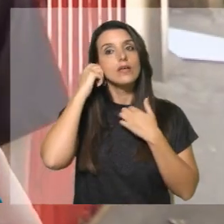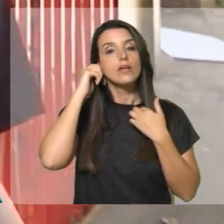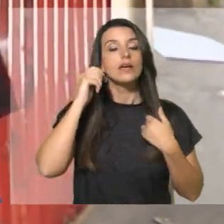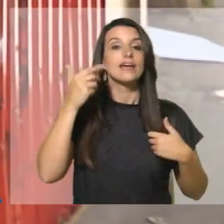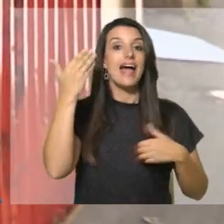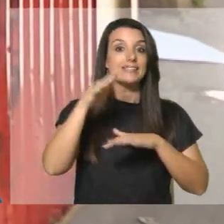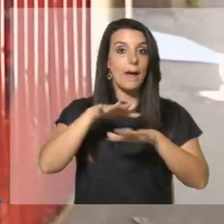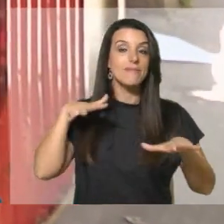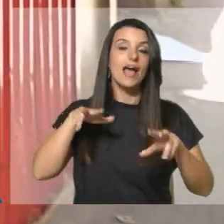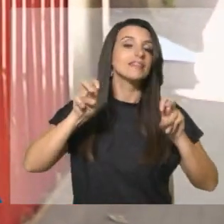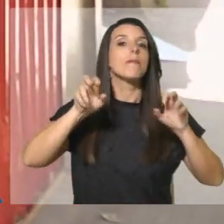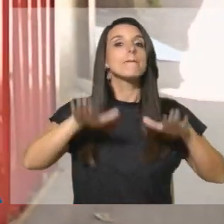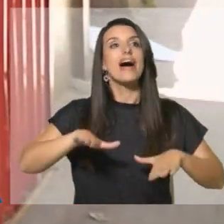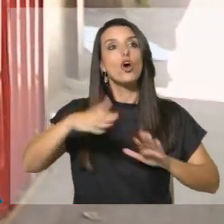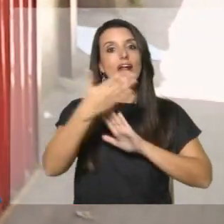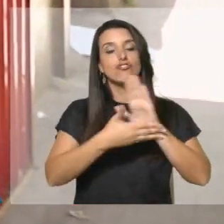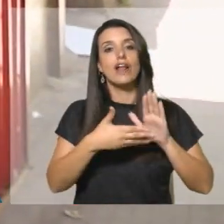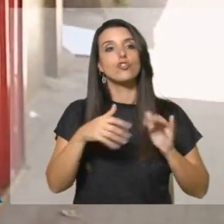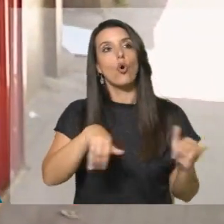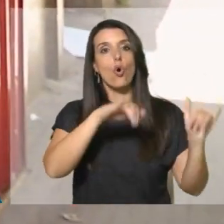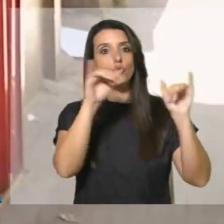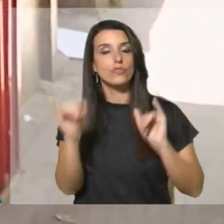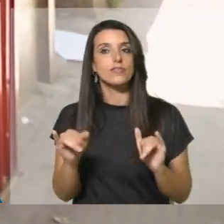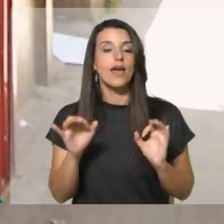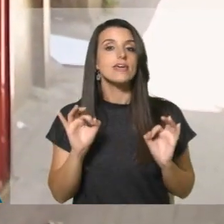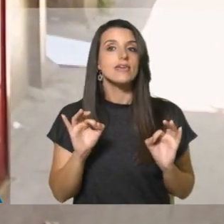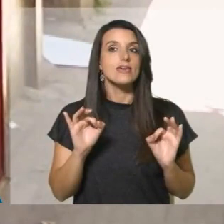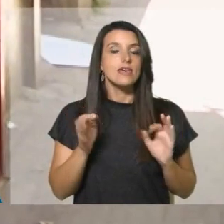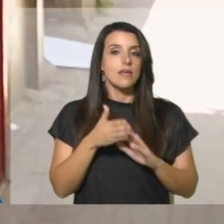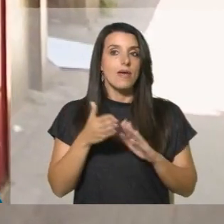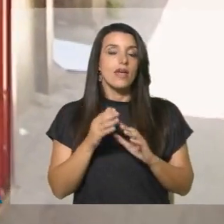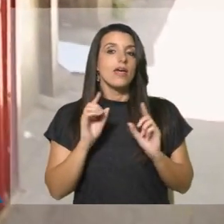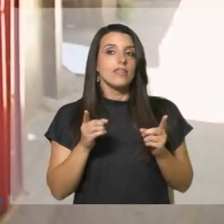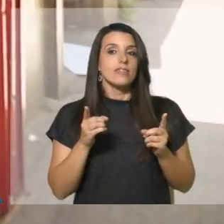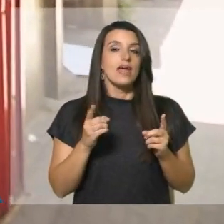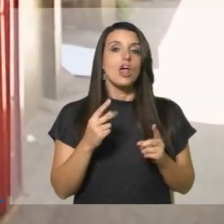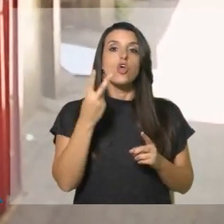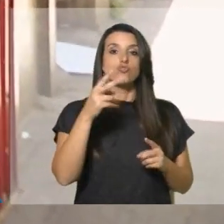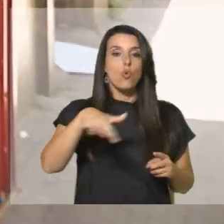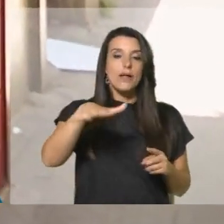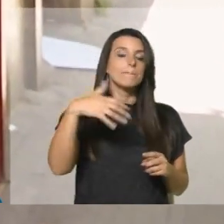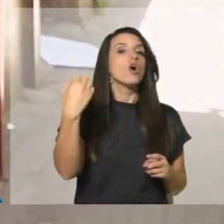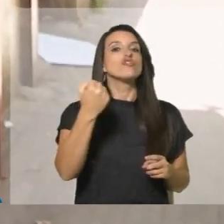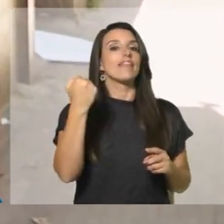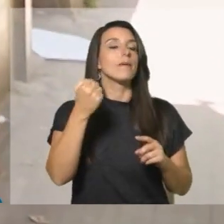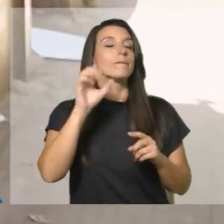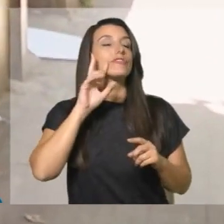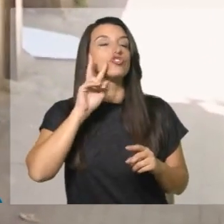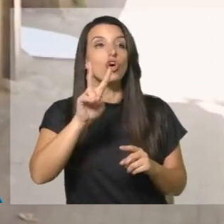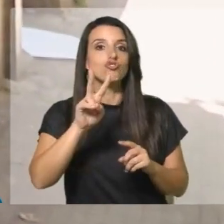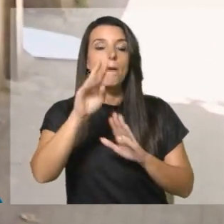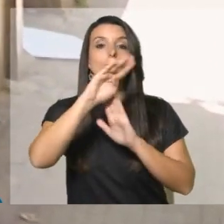Esta asamblea está marcada en un paro nacional de 24 horas y está marcada en dos puntos que entendemos que son centrales. El